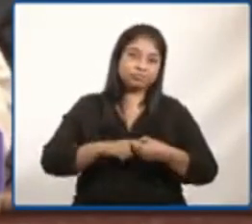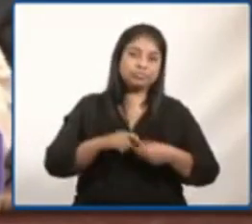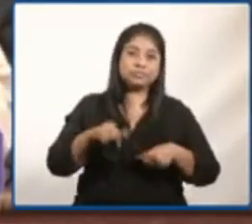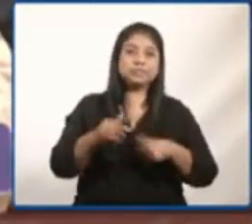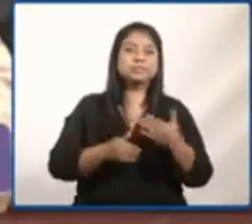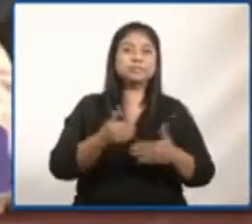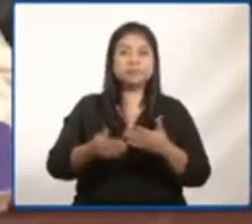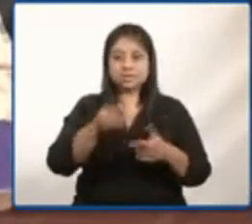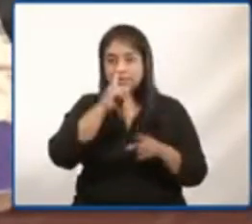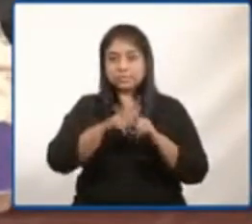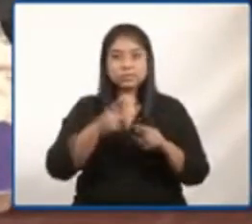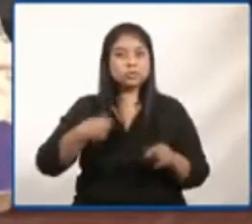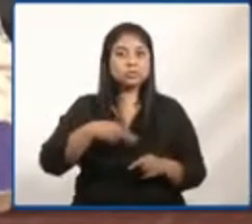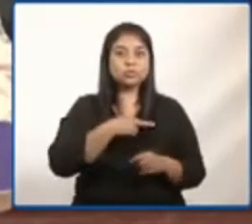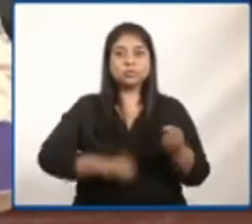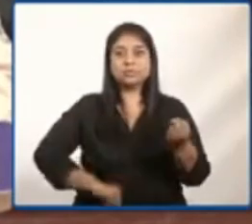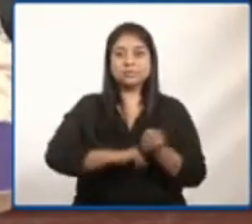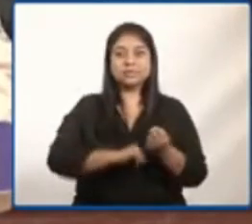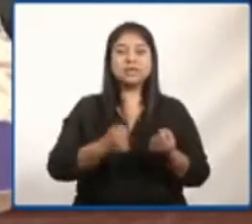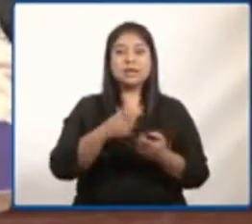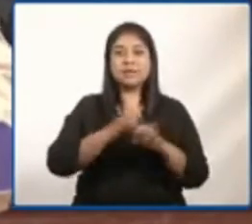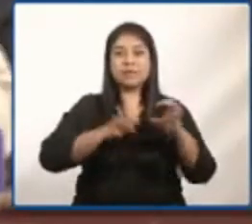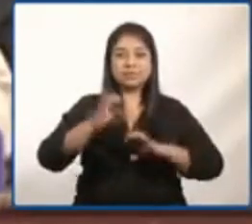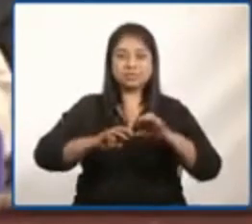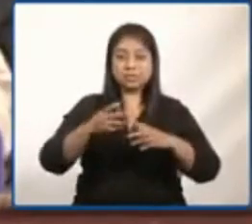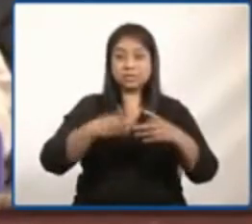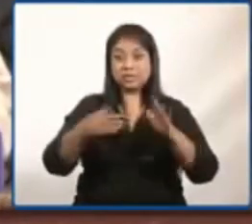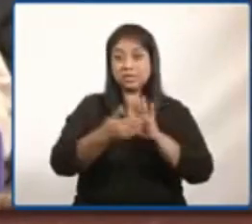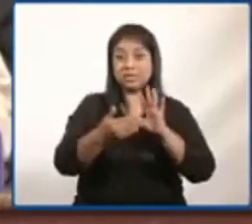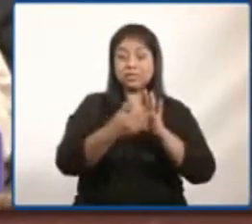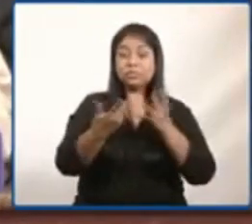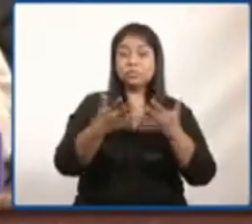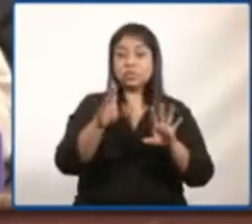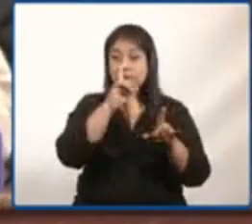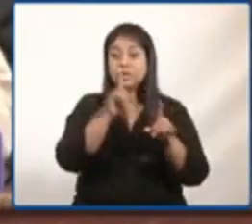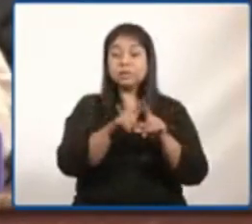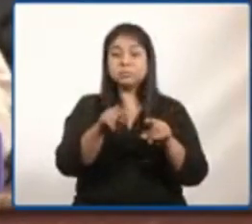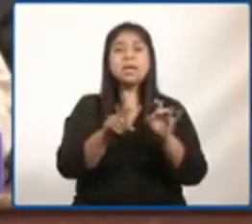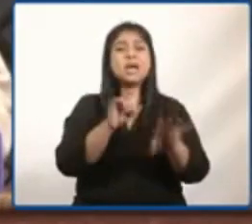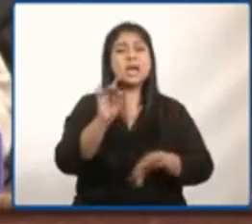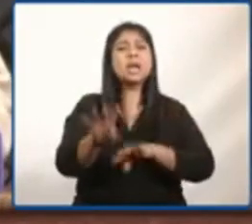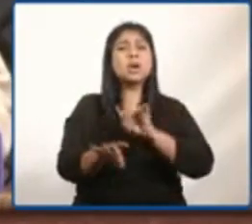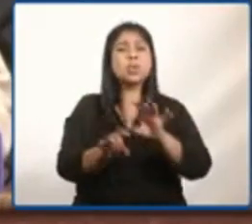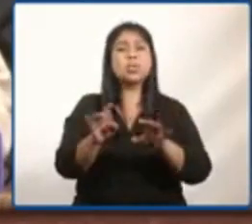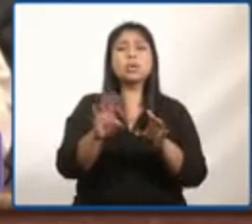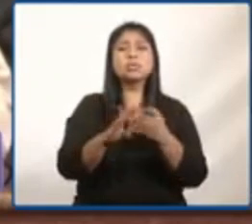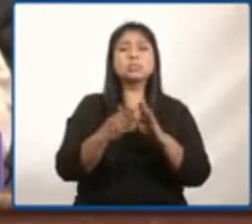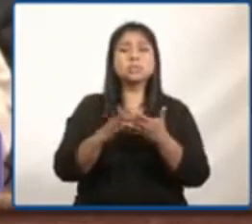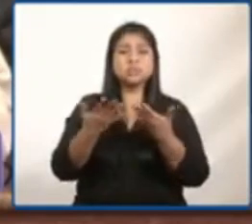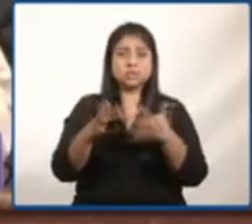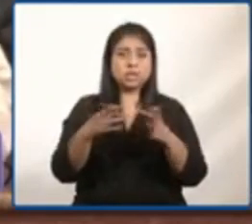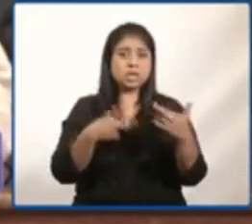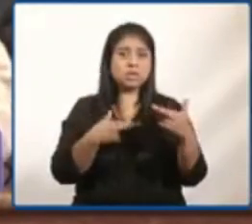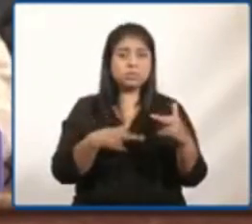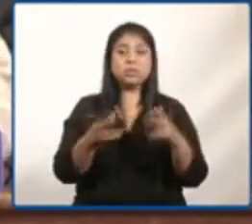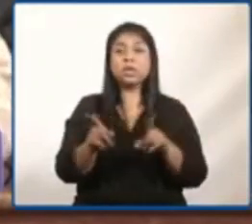incluso nosotros apoyamos en la evaluación de daños, la verificación, mejor dicho, de daños en algunas comunidades que se nos reportaron, al igual que